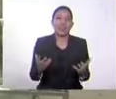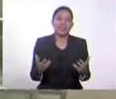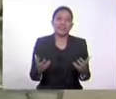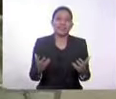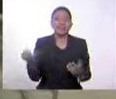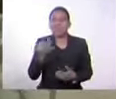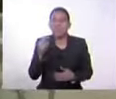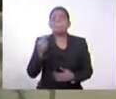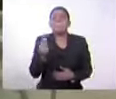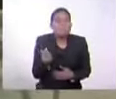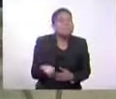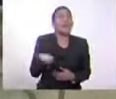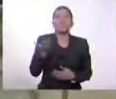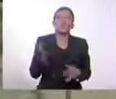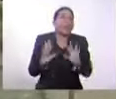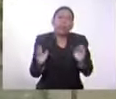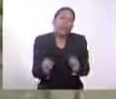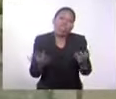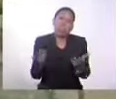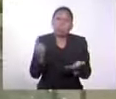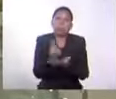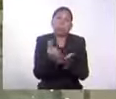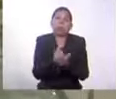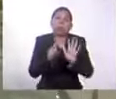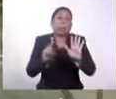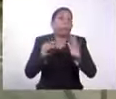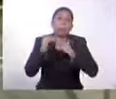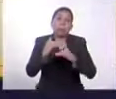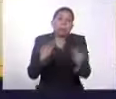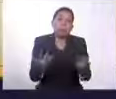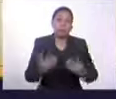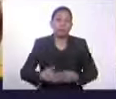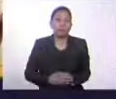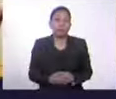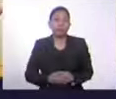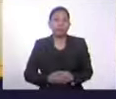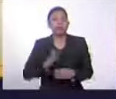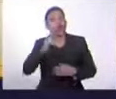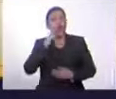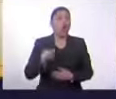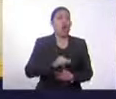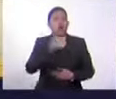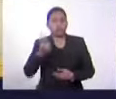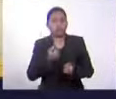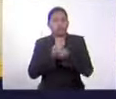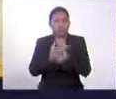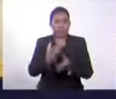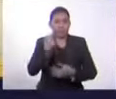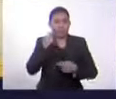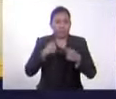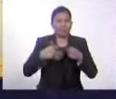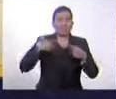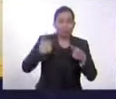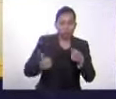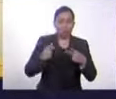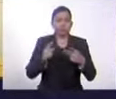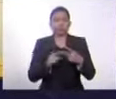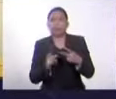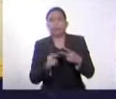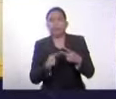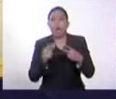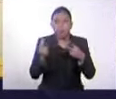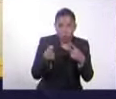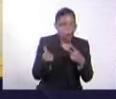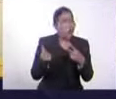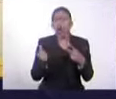mucho más ingresos, ¿verdad? En este caso. Pero también te cuento que hay otras consecuencias, no solamente la consecuencia de salud y la consecuencia